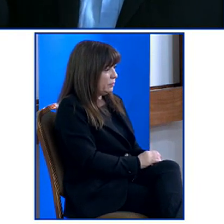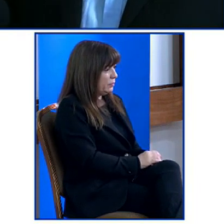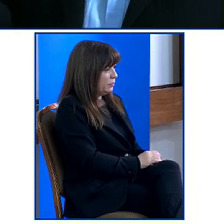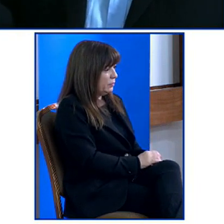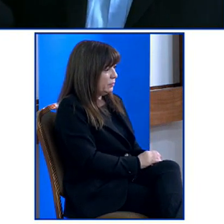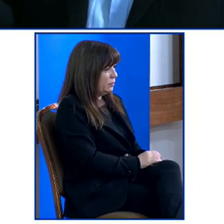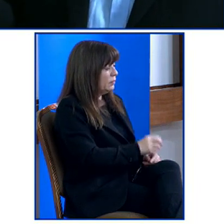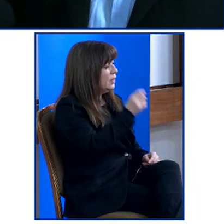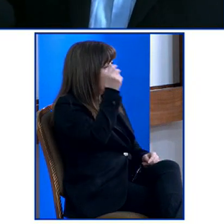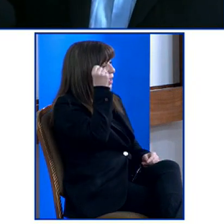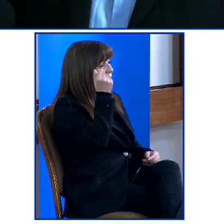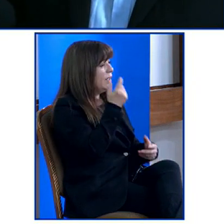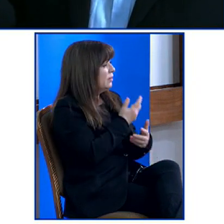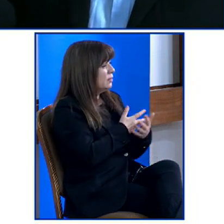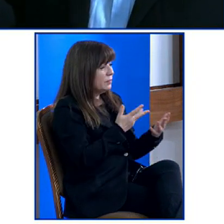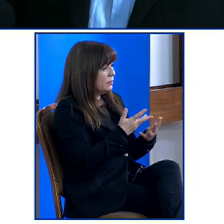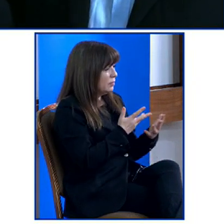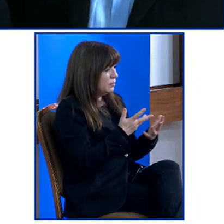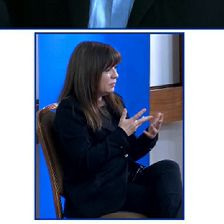La idea de